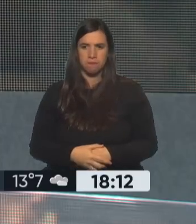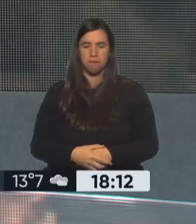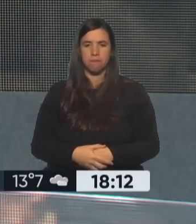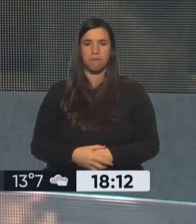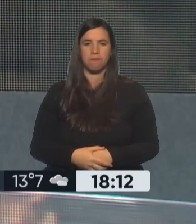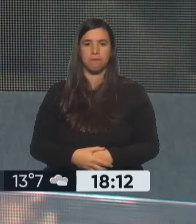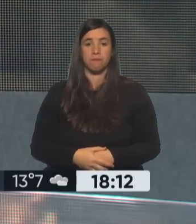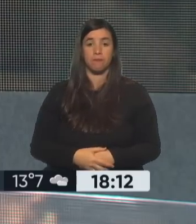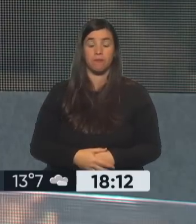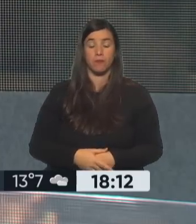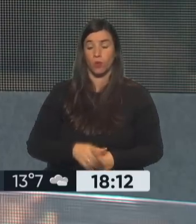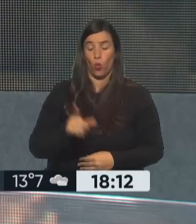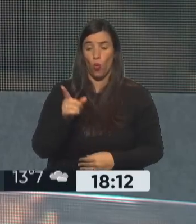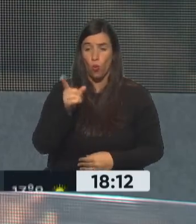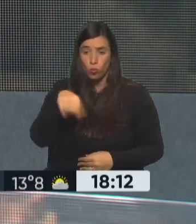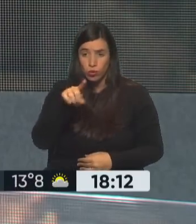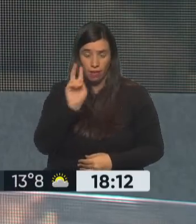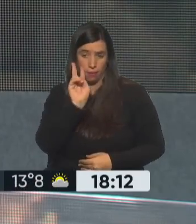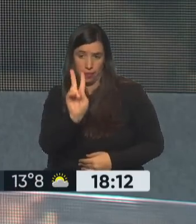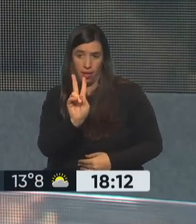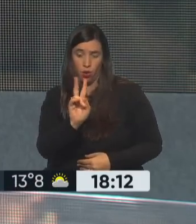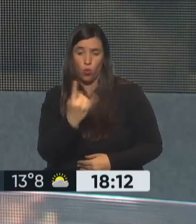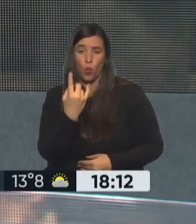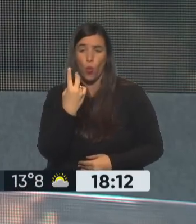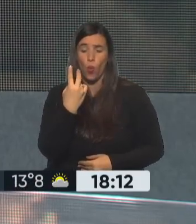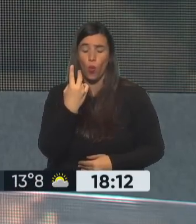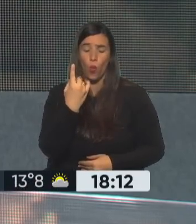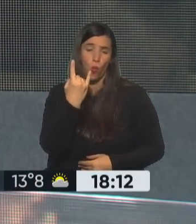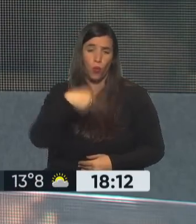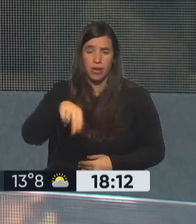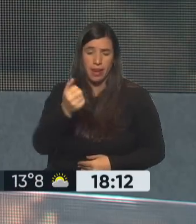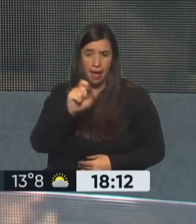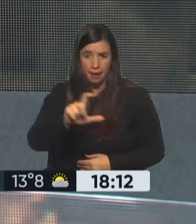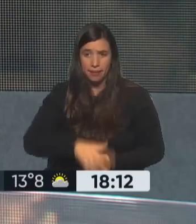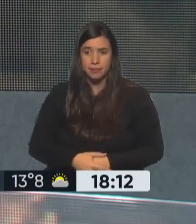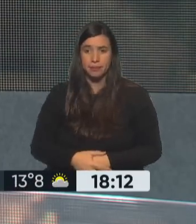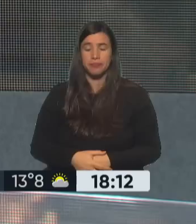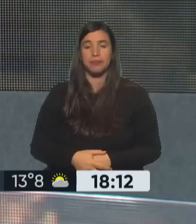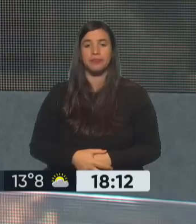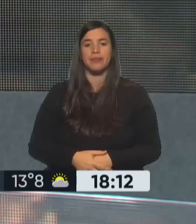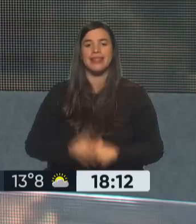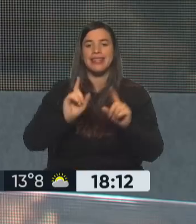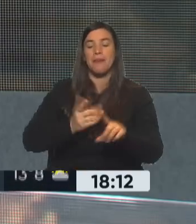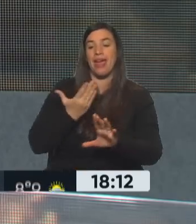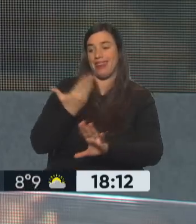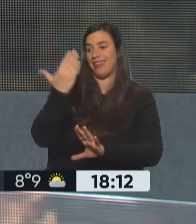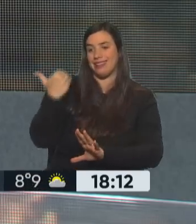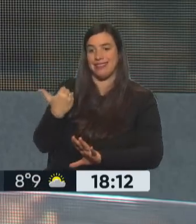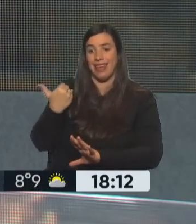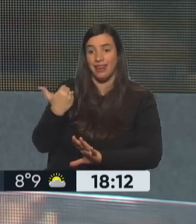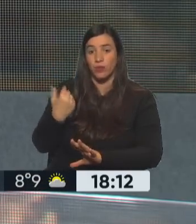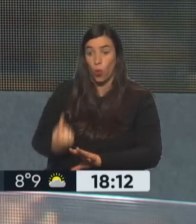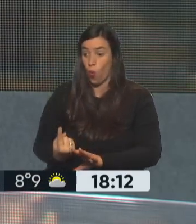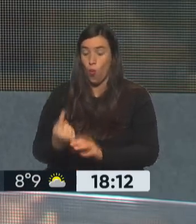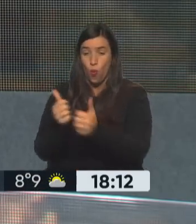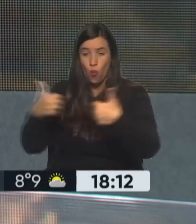Ustedes acaban de escuchar a Uñac. También ayer, uno de los integrantes de la Corte, Rosati, que supo